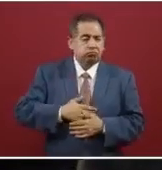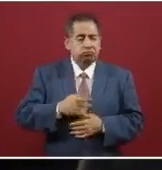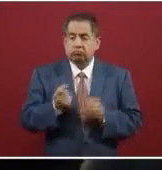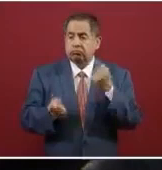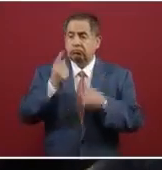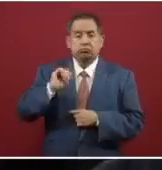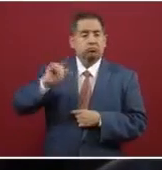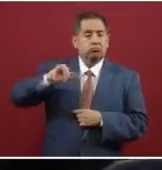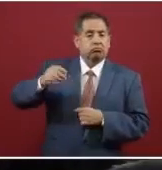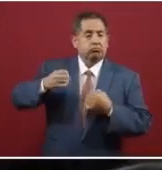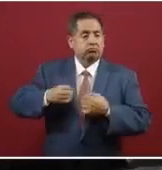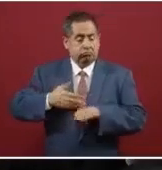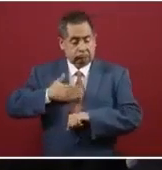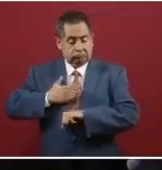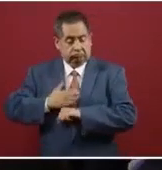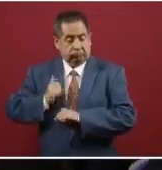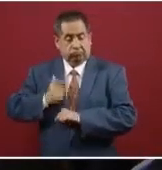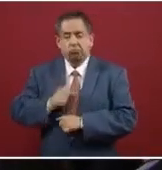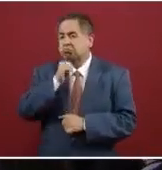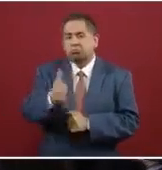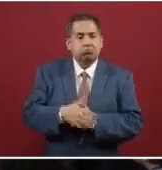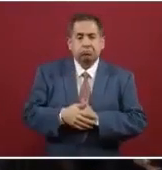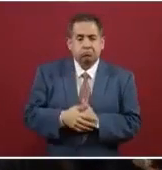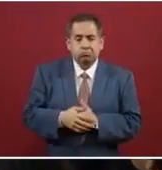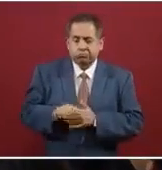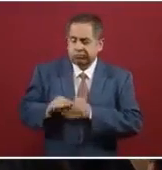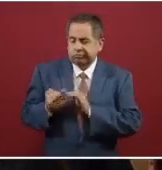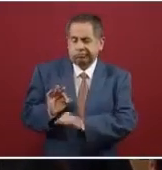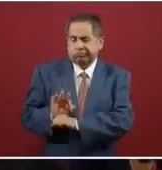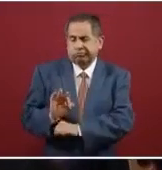a los cercanos.